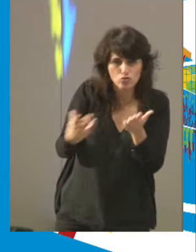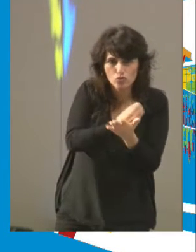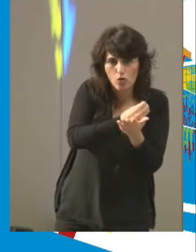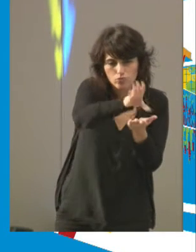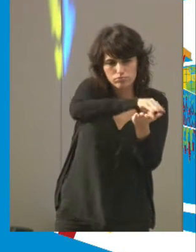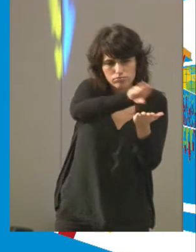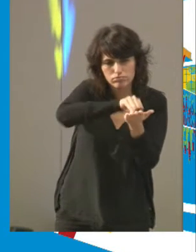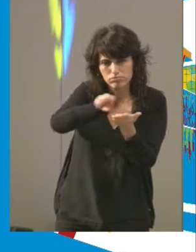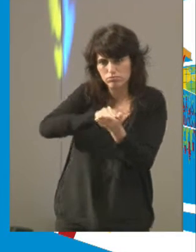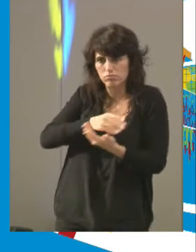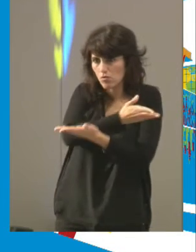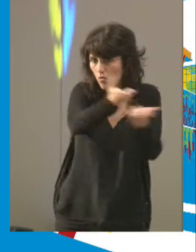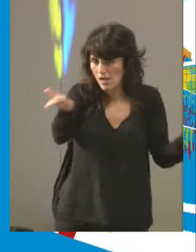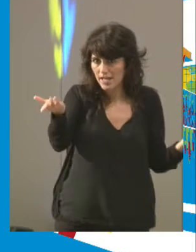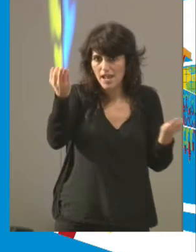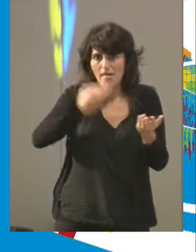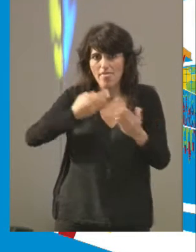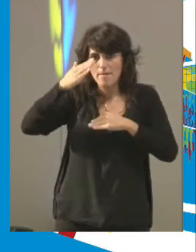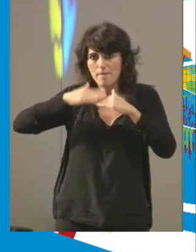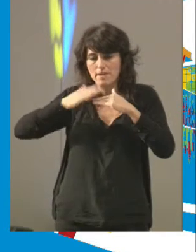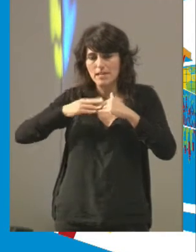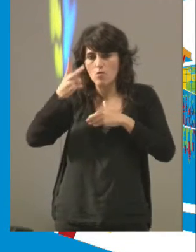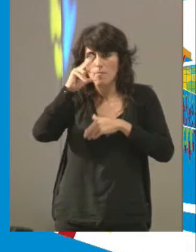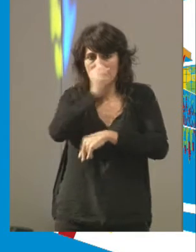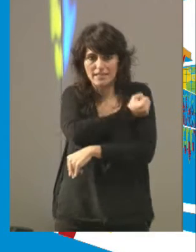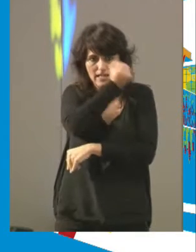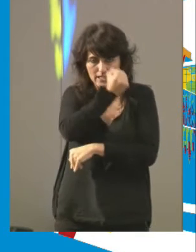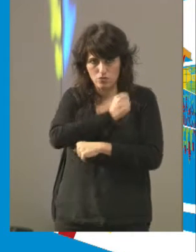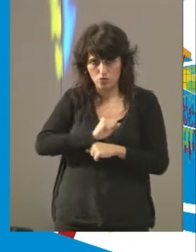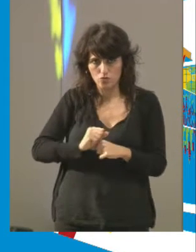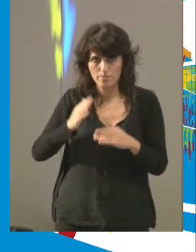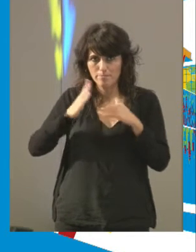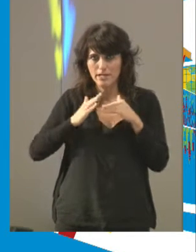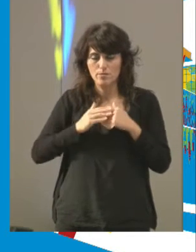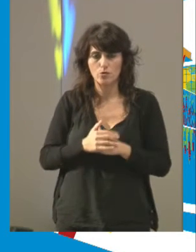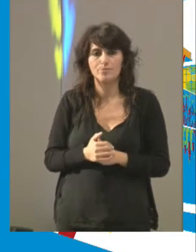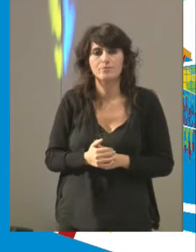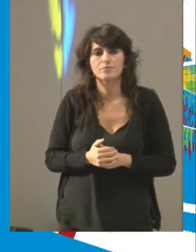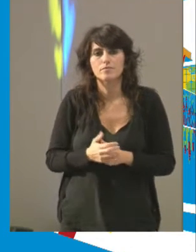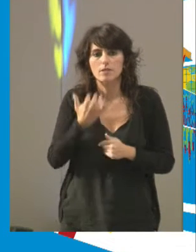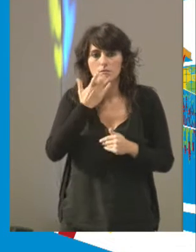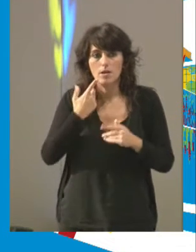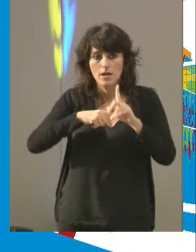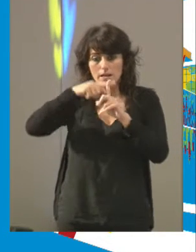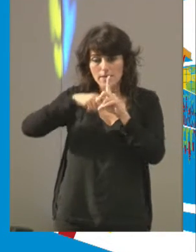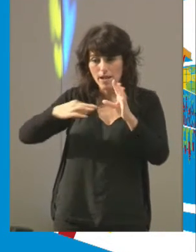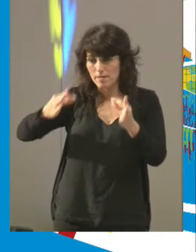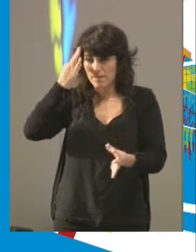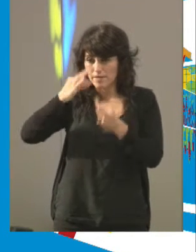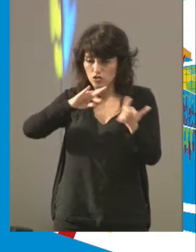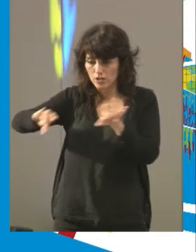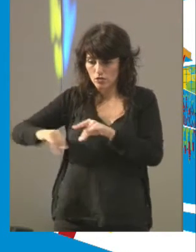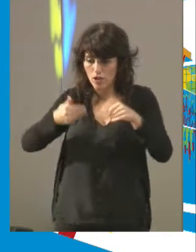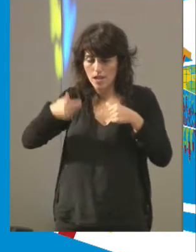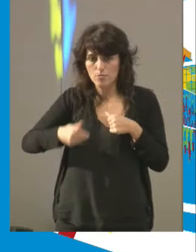cualquier celda de movilidad tiene que tener al menos un límite de 20 registros. 20 registros. Cuando llegamos a un nivel de precisión territorial muy importante,